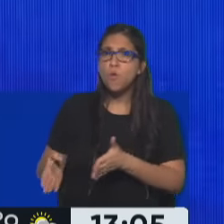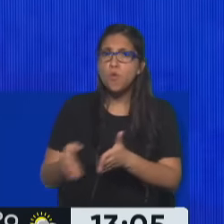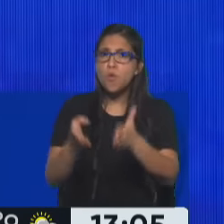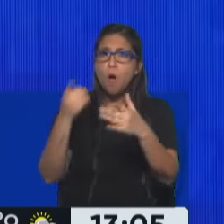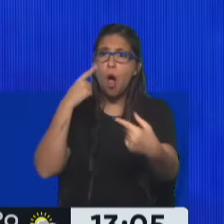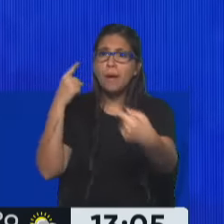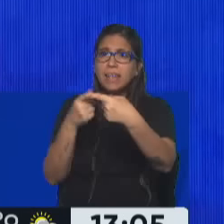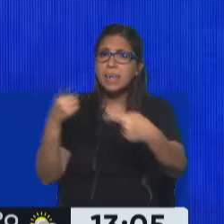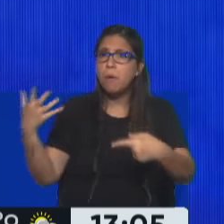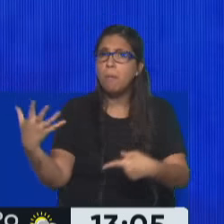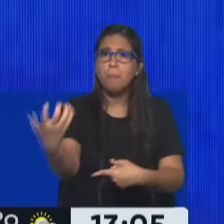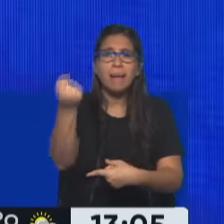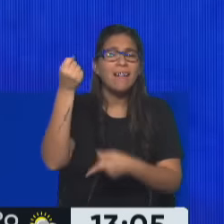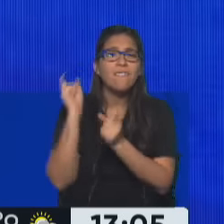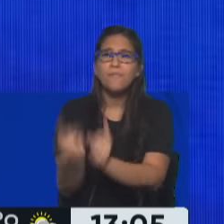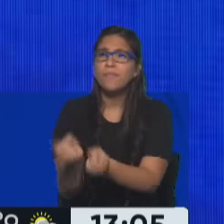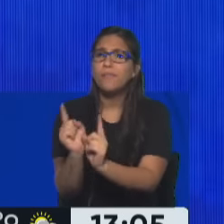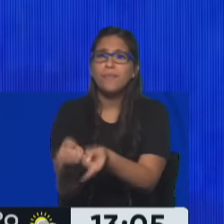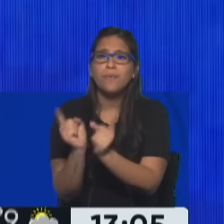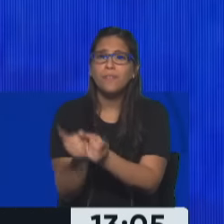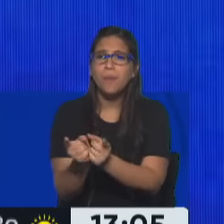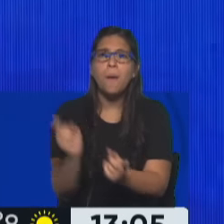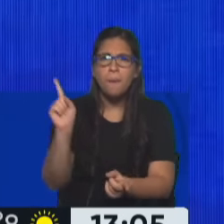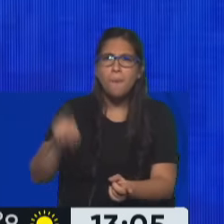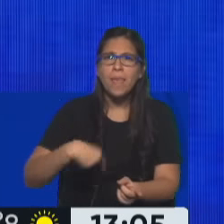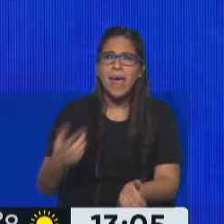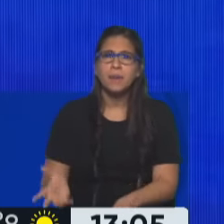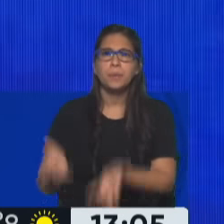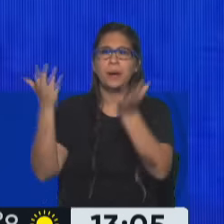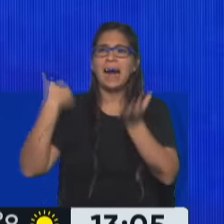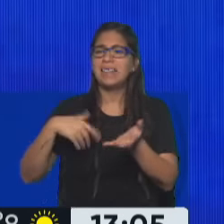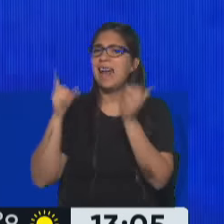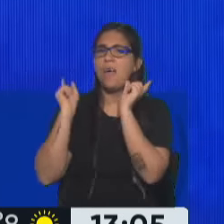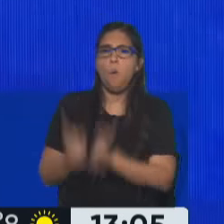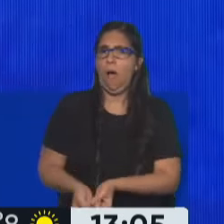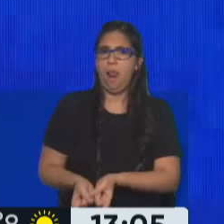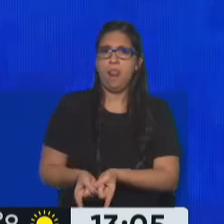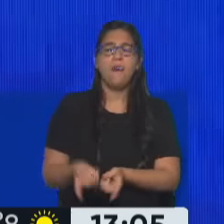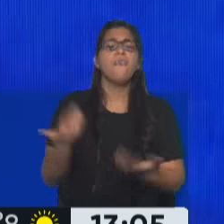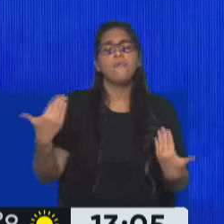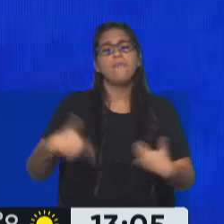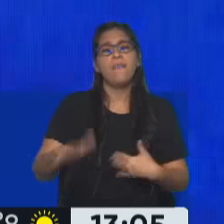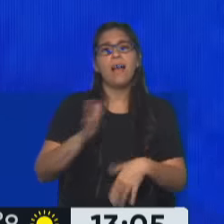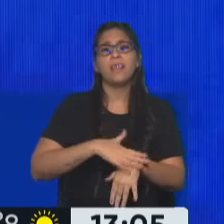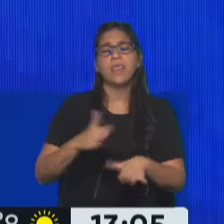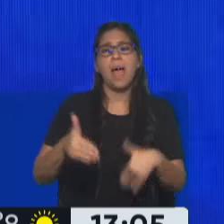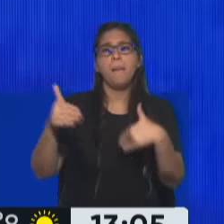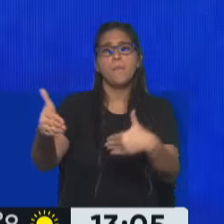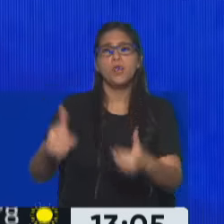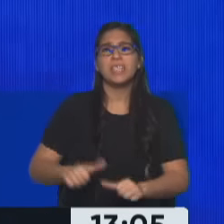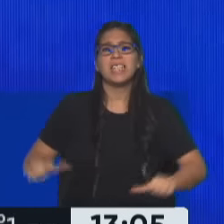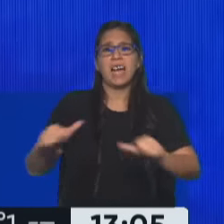El orden macro va a seguir y el país se va a recuperar igual. Lamentablemente va a llevar un poco más de sacrificio y